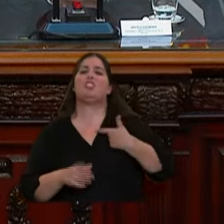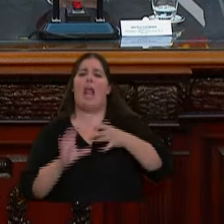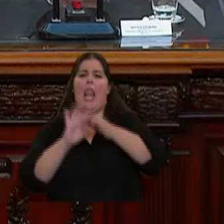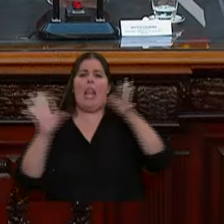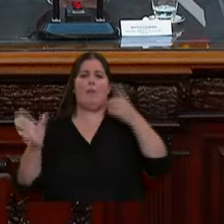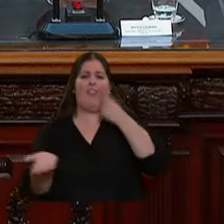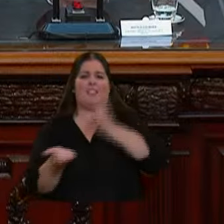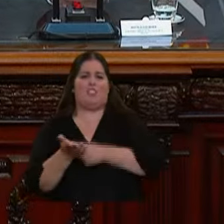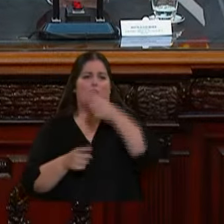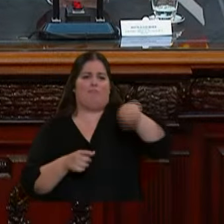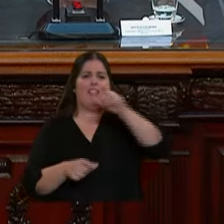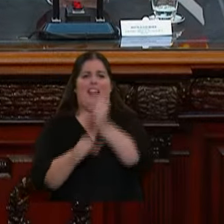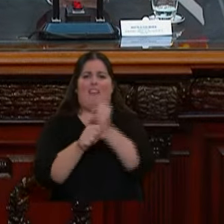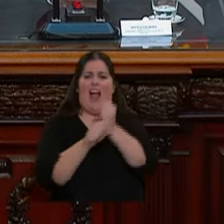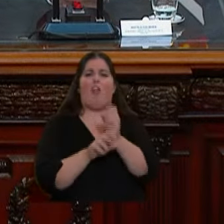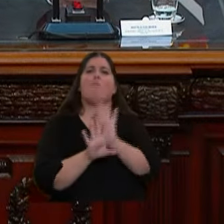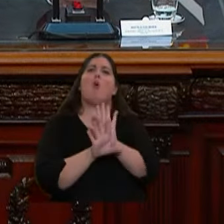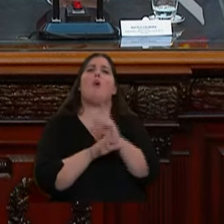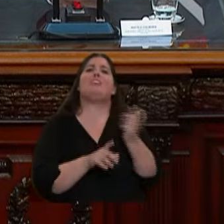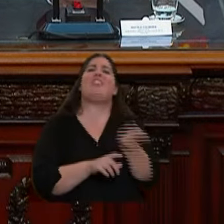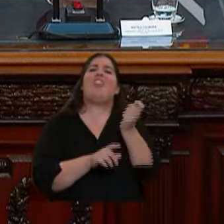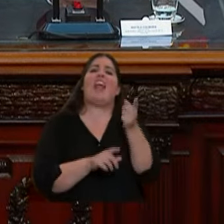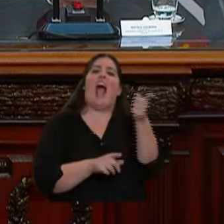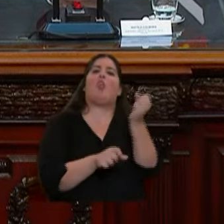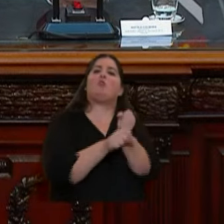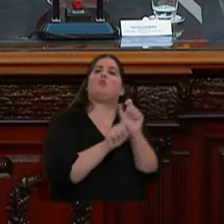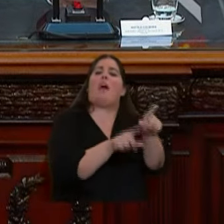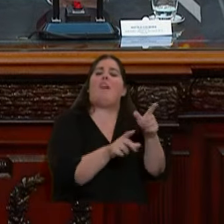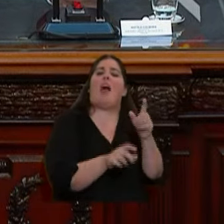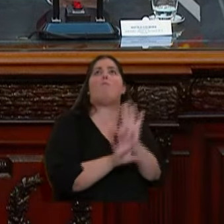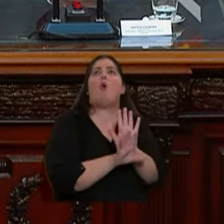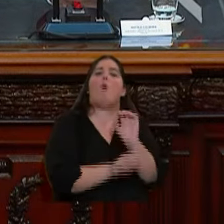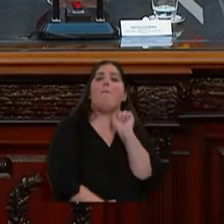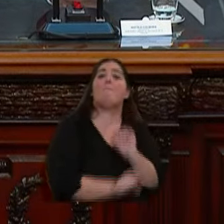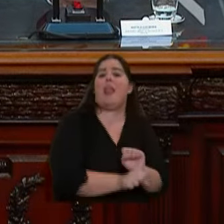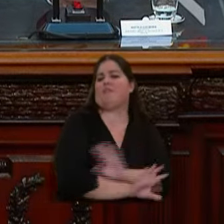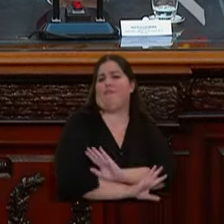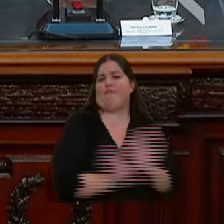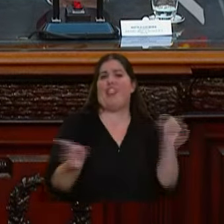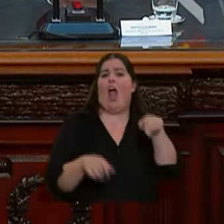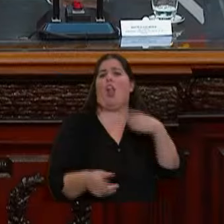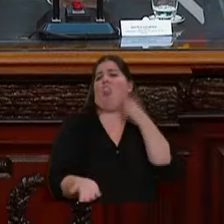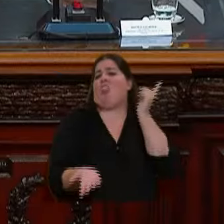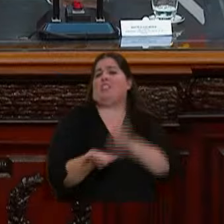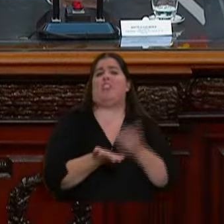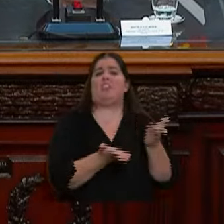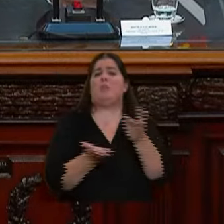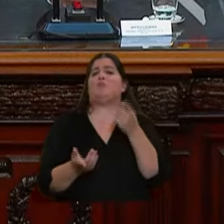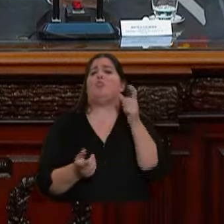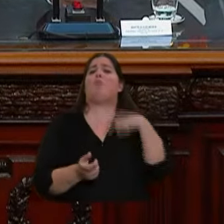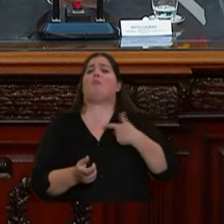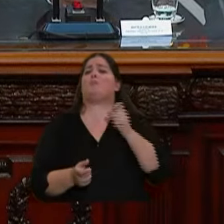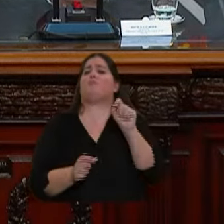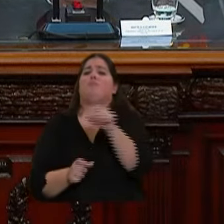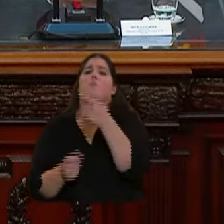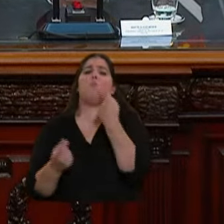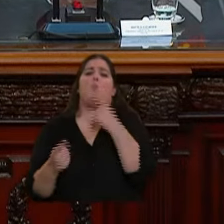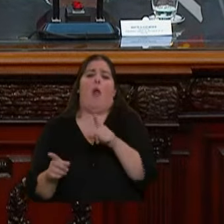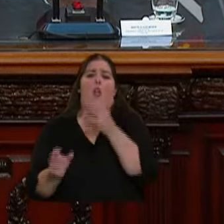que los trabajadores ya no estén presos del sindicato de su actividad y puedan elegir cuál prestador de servicios prefieren.